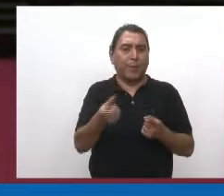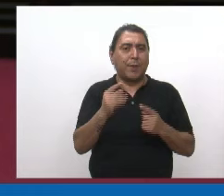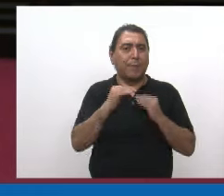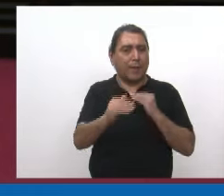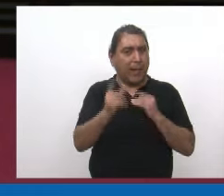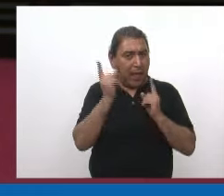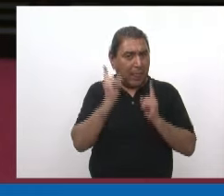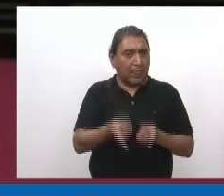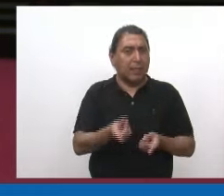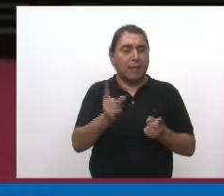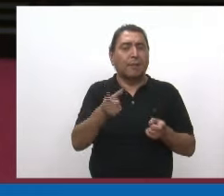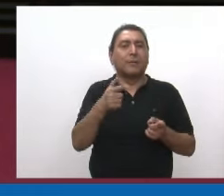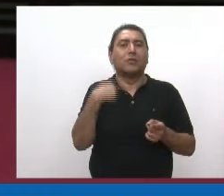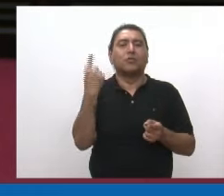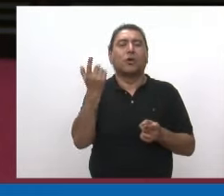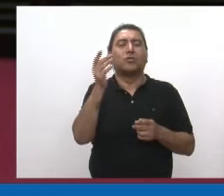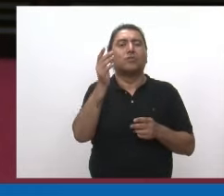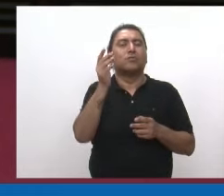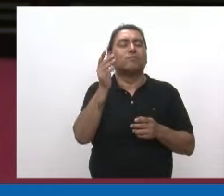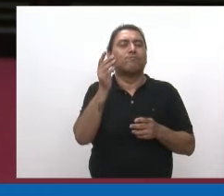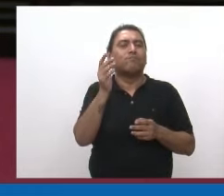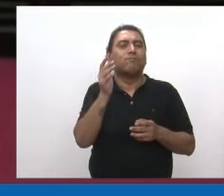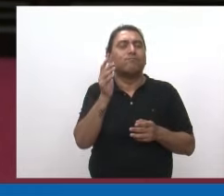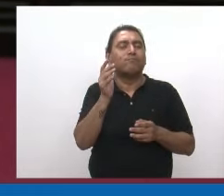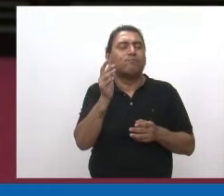que seamos conscientes de que